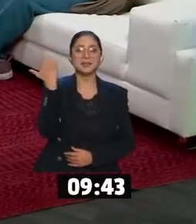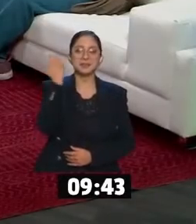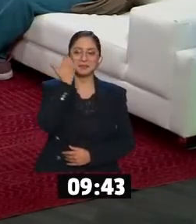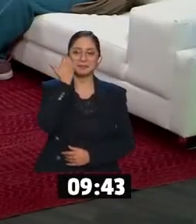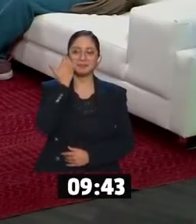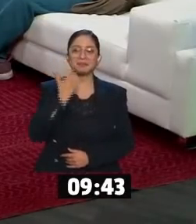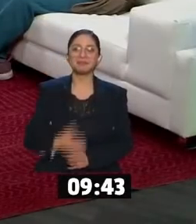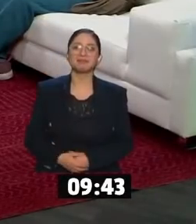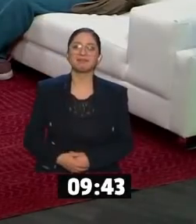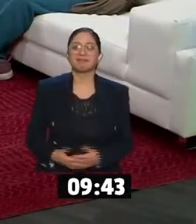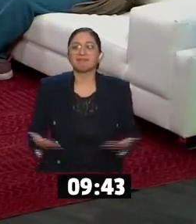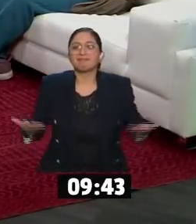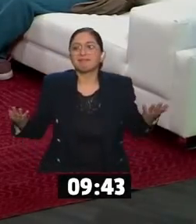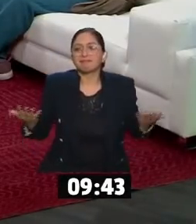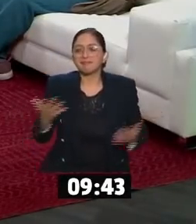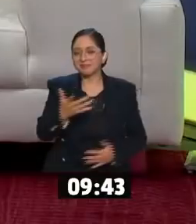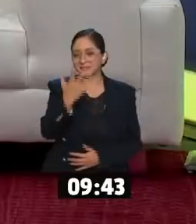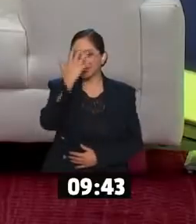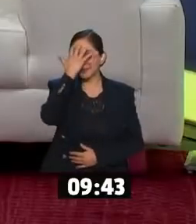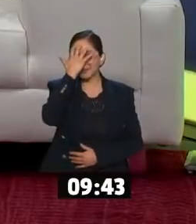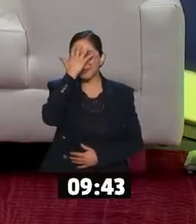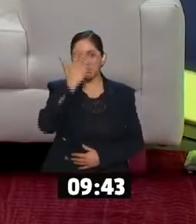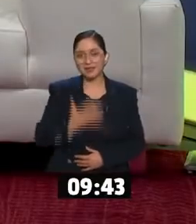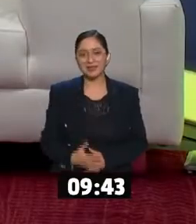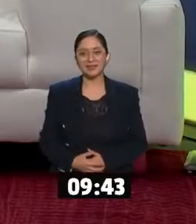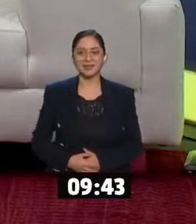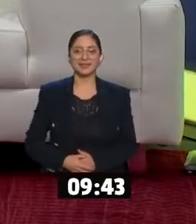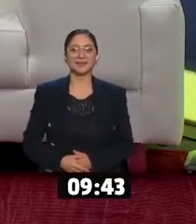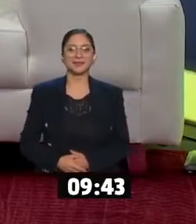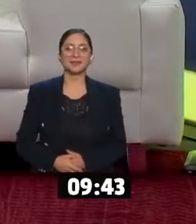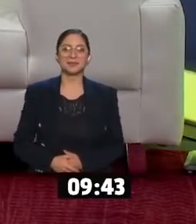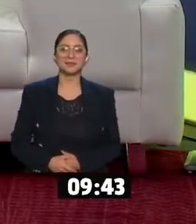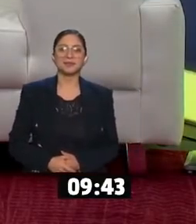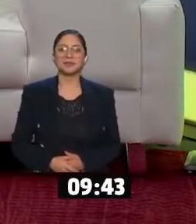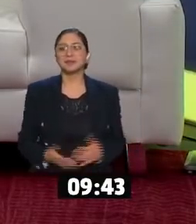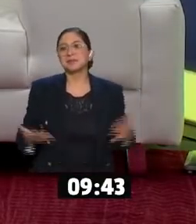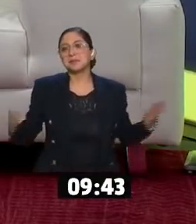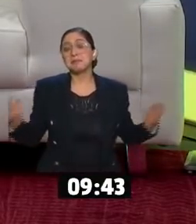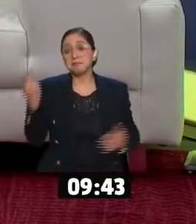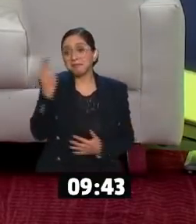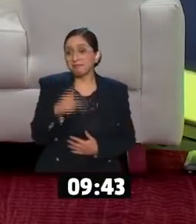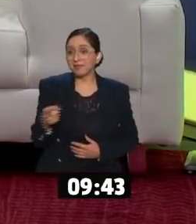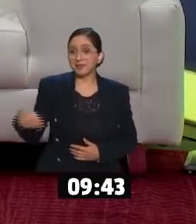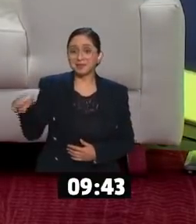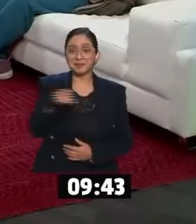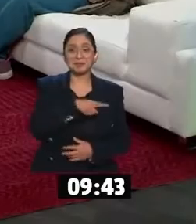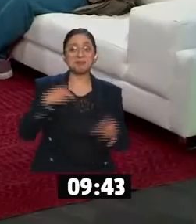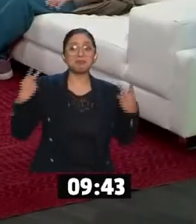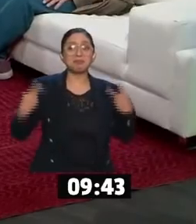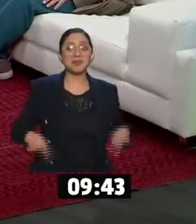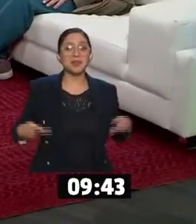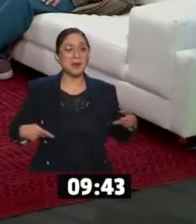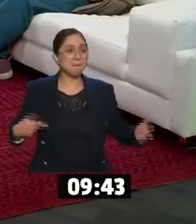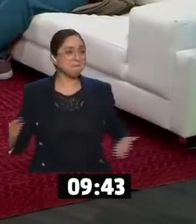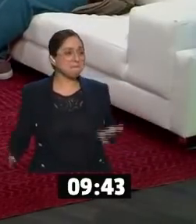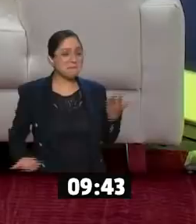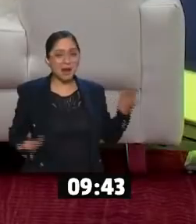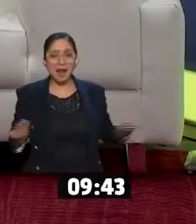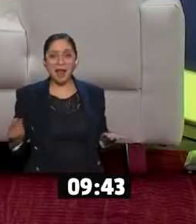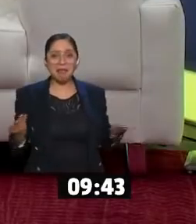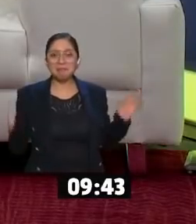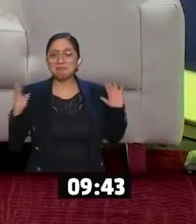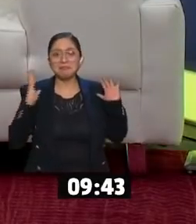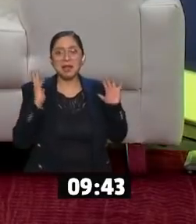Ay, puras vergüenzas. No, puras vergüenzas. Pero bueno, la verdad es que ¿quién les quita lo bailado? No, abuelita, soy Eso tu